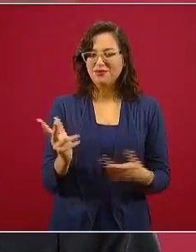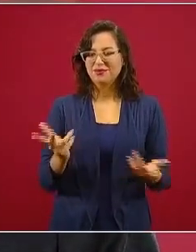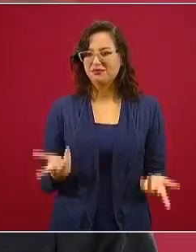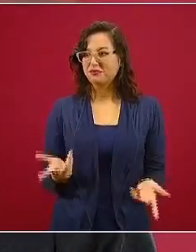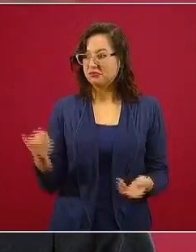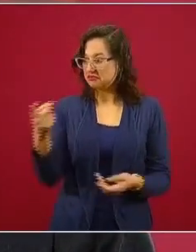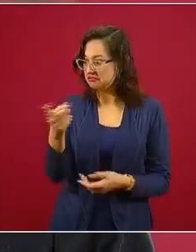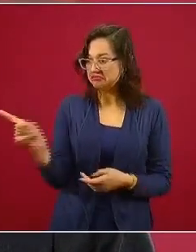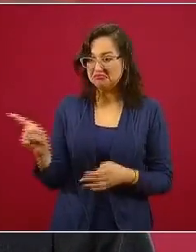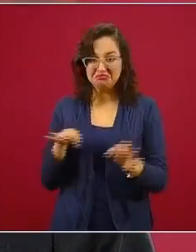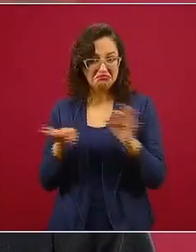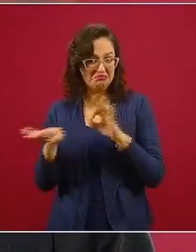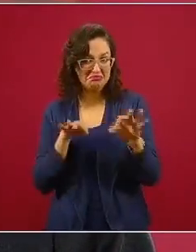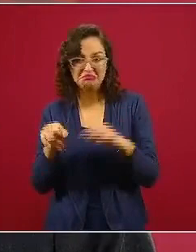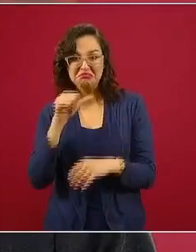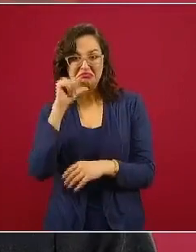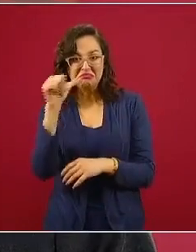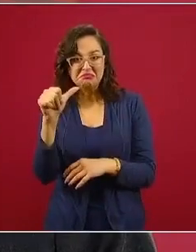imagínense